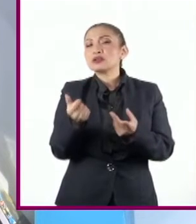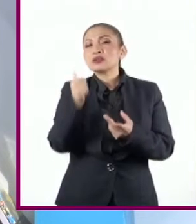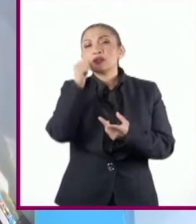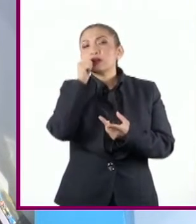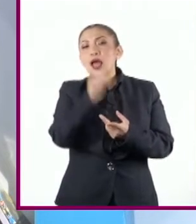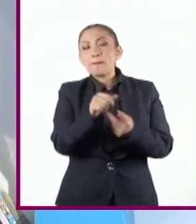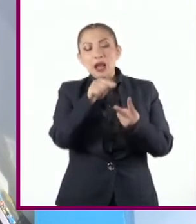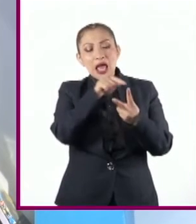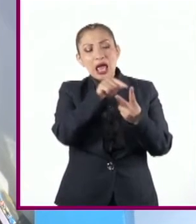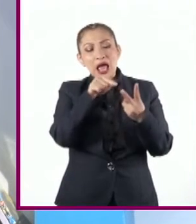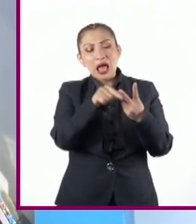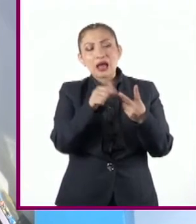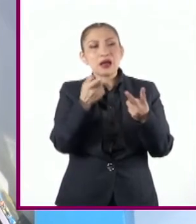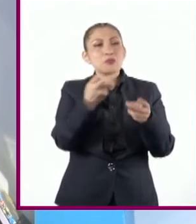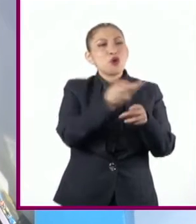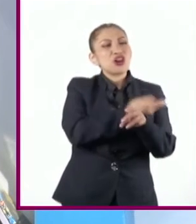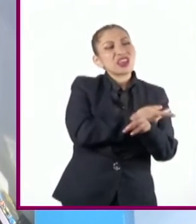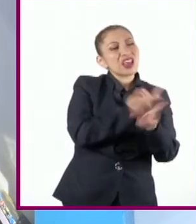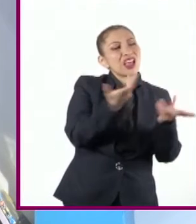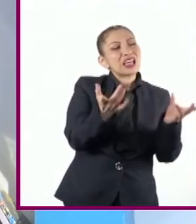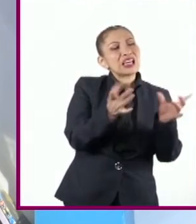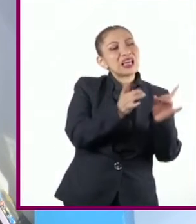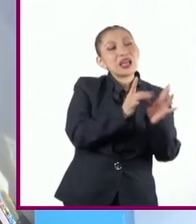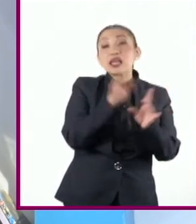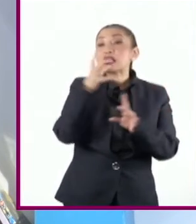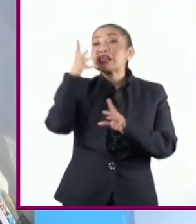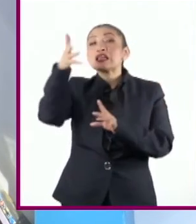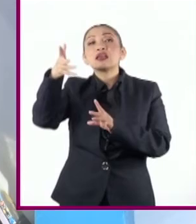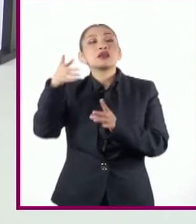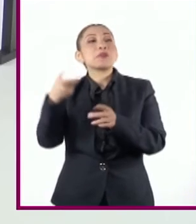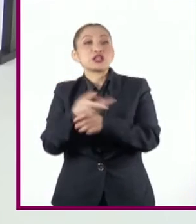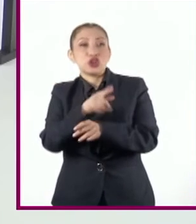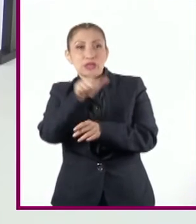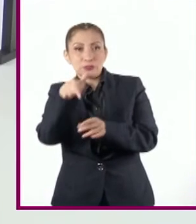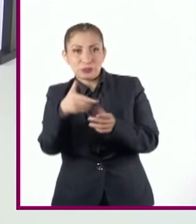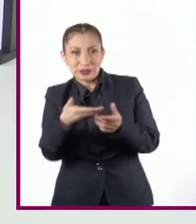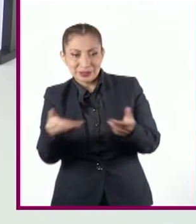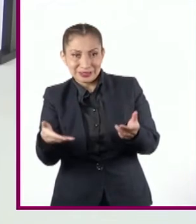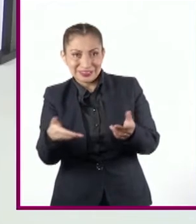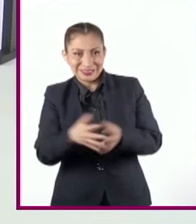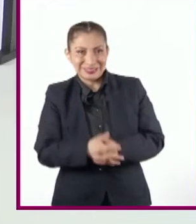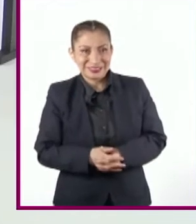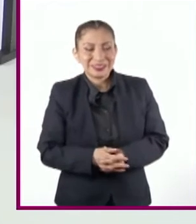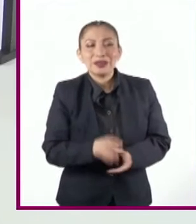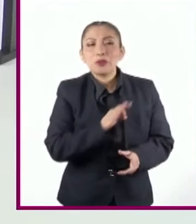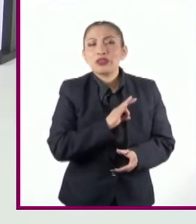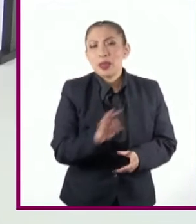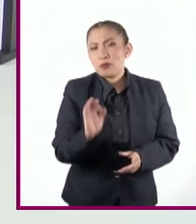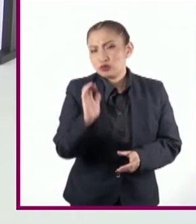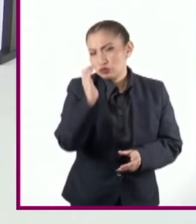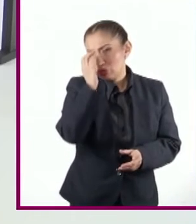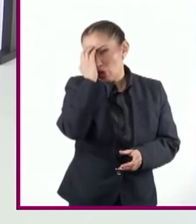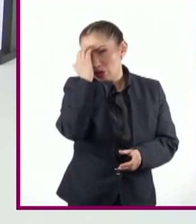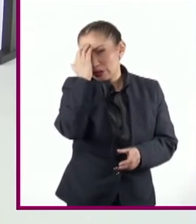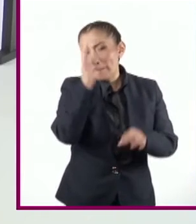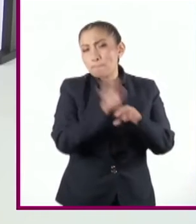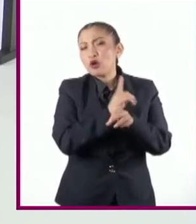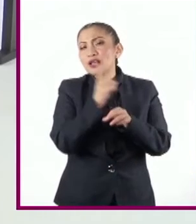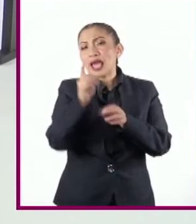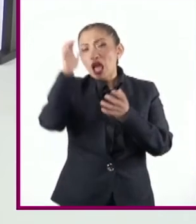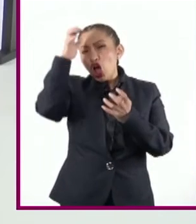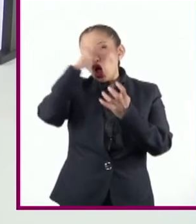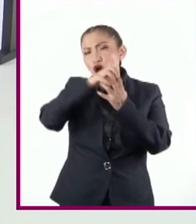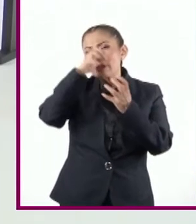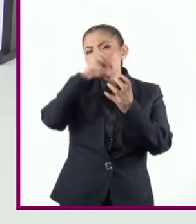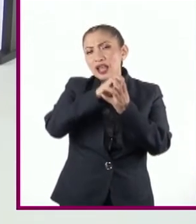regular, son múltiples las causas y consecuencias en la historia. Podríamos conocer ¿Por qué Hernán